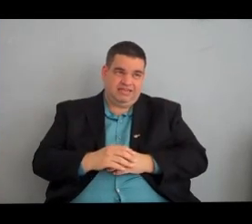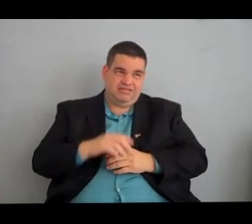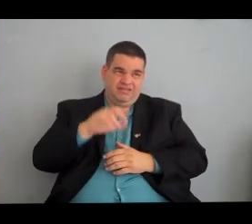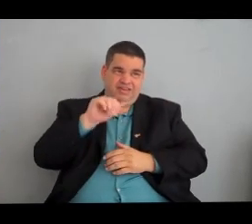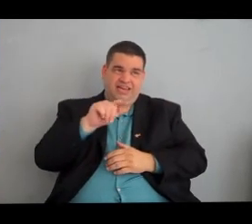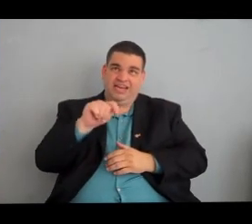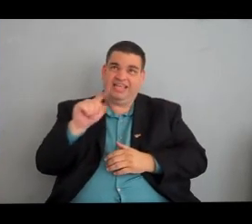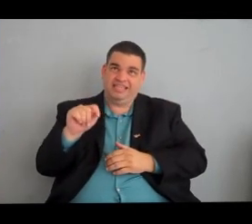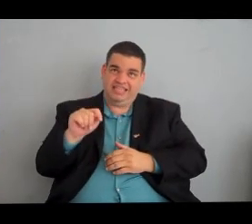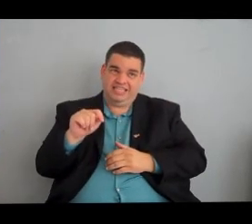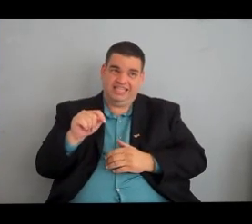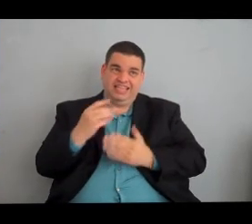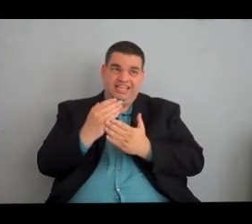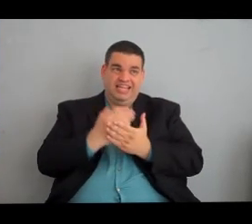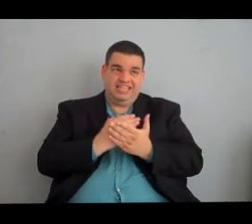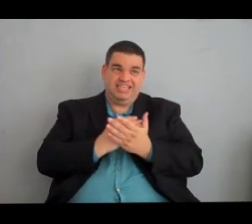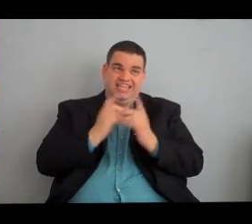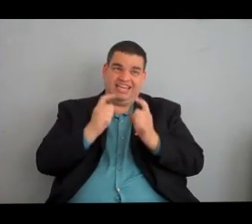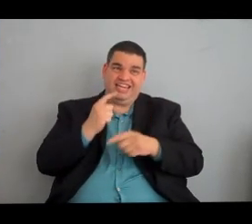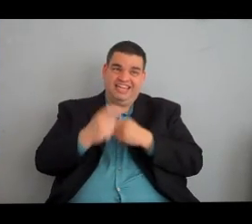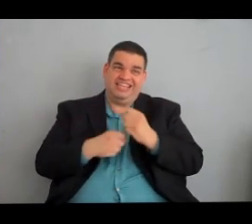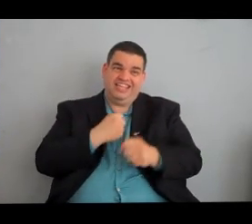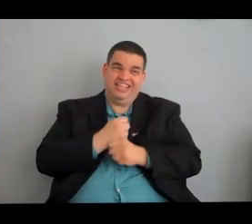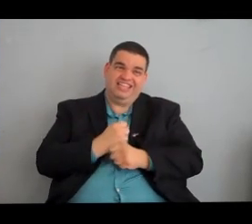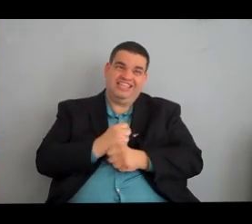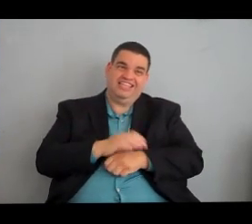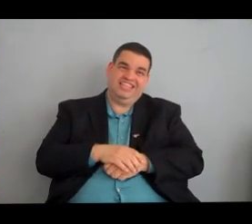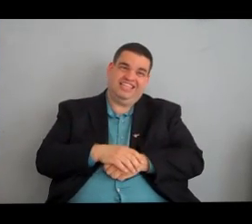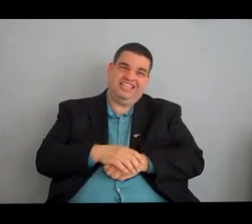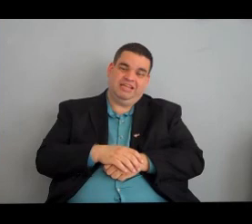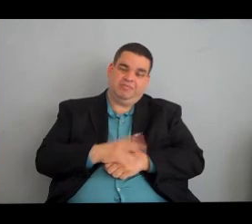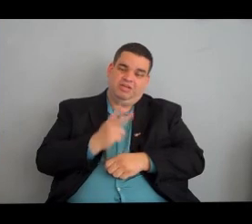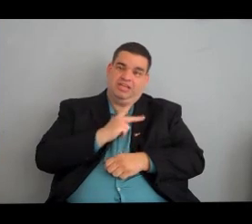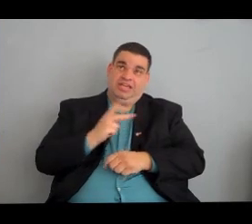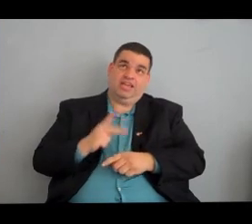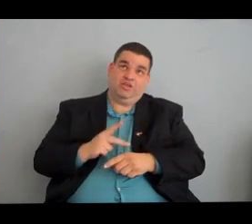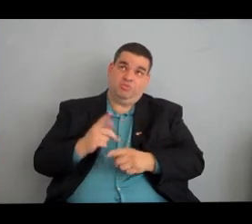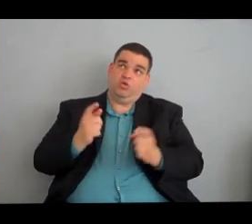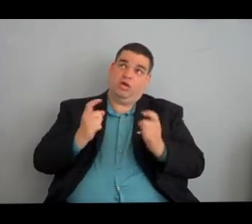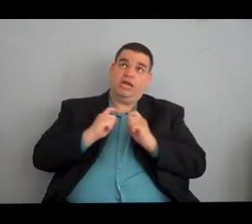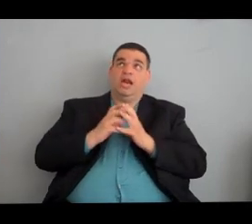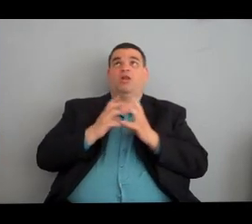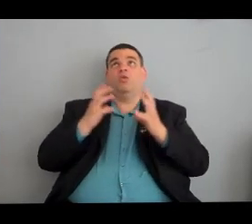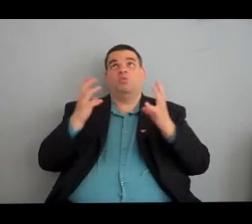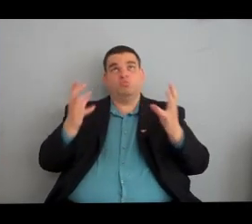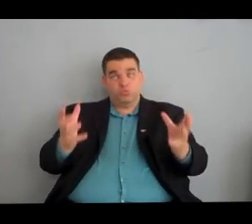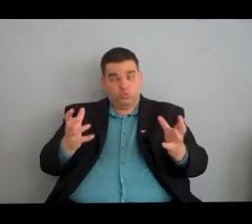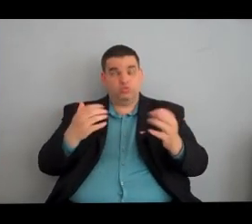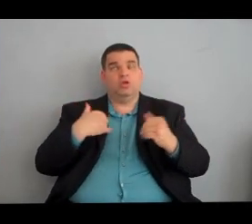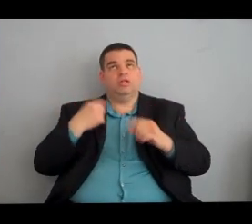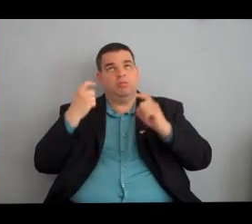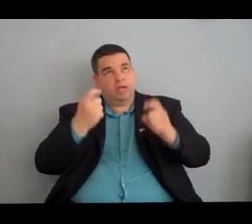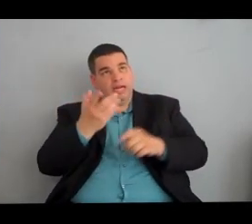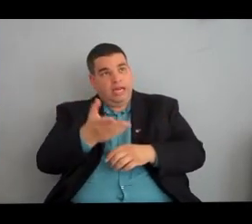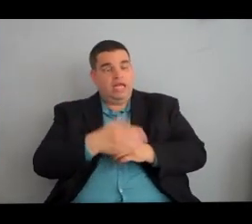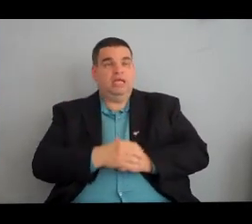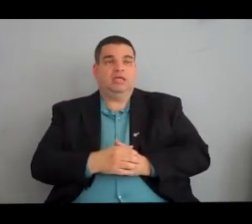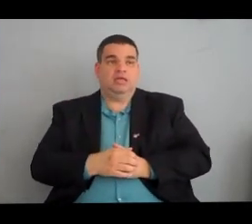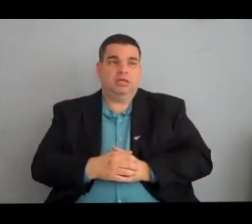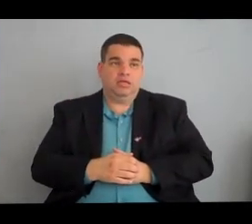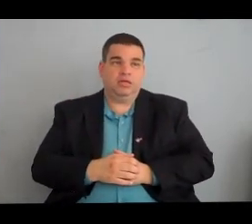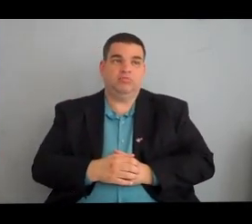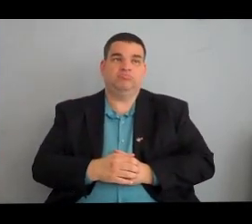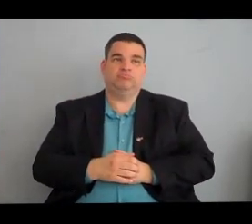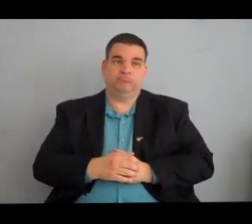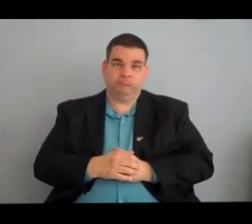de regalos. ¿Verdad? Sí, para los reyes. Ah, sí. Para los reyes, regálale algo porque nos han regalado a nosotros demasiado. ¿Verdad? Sí, año,